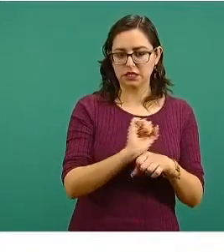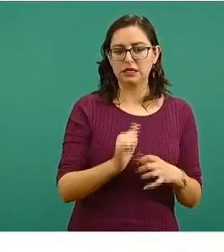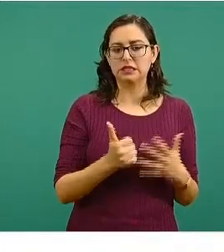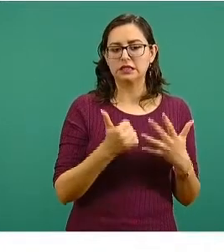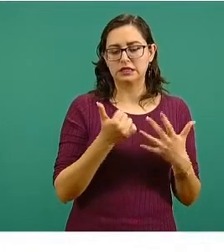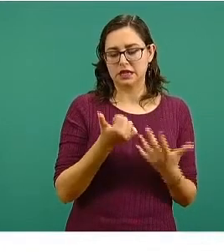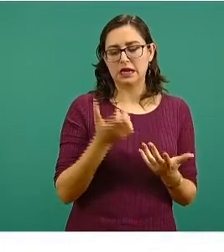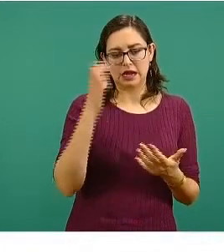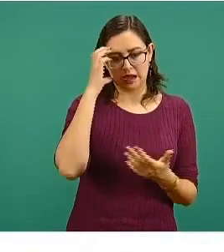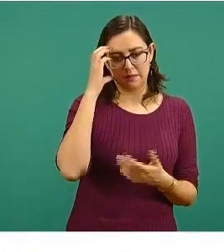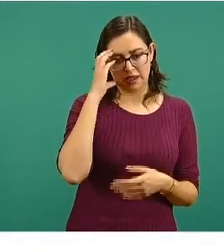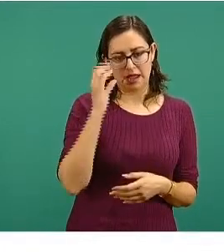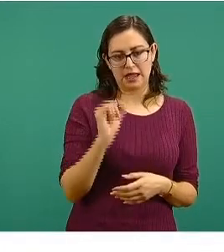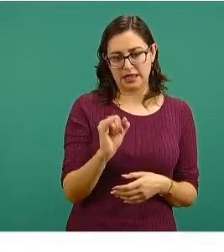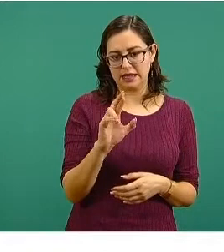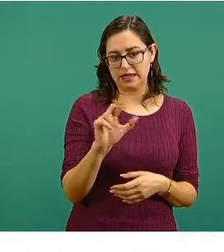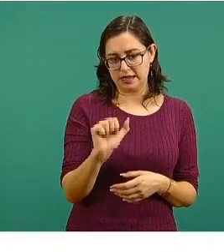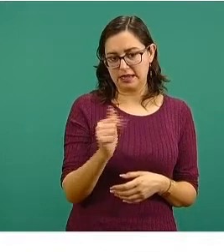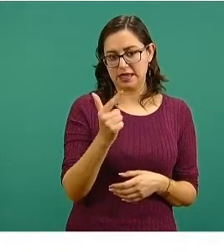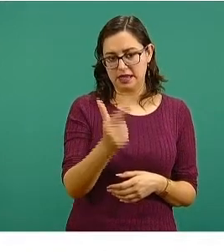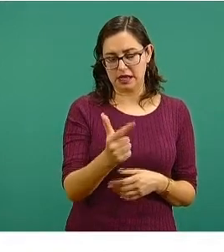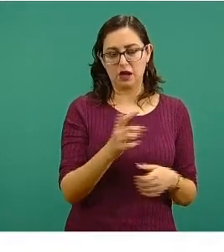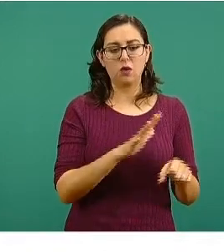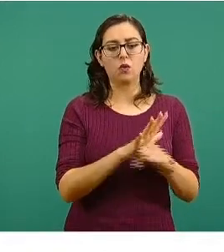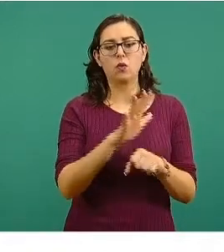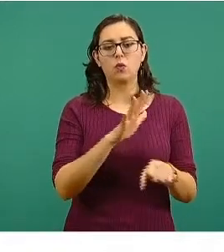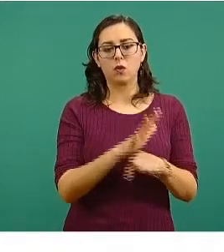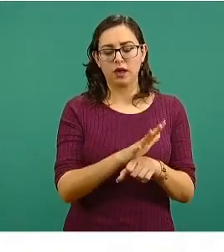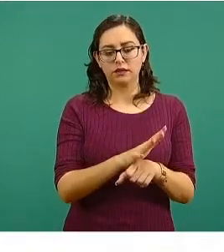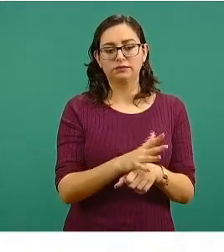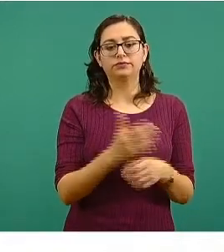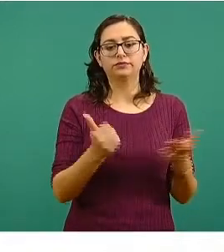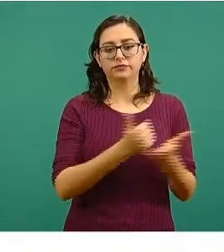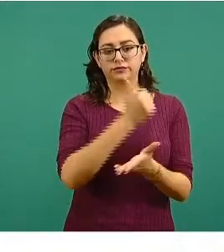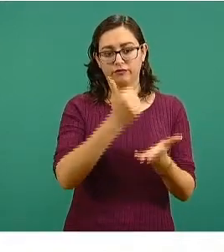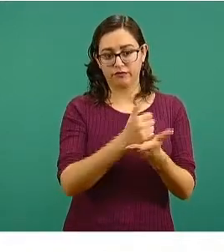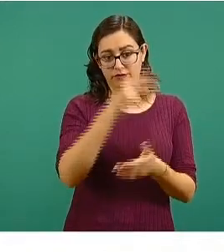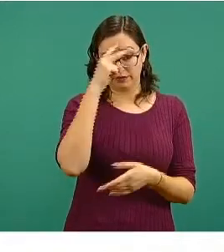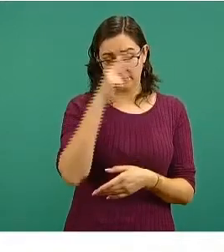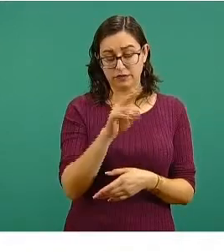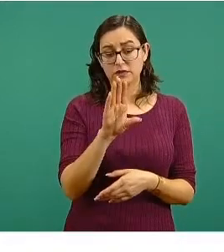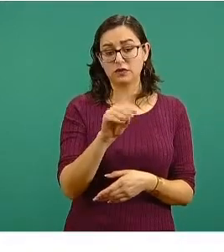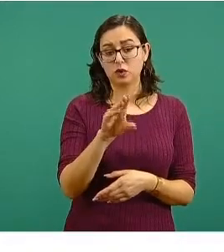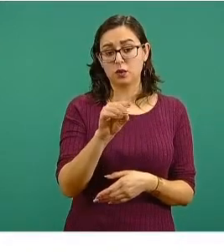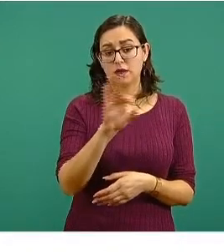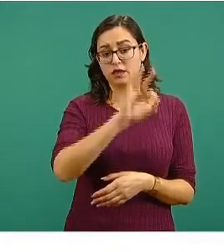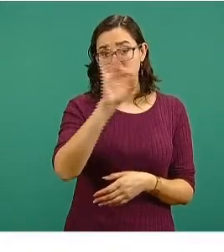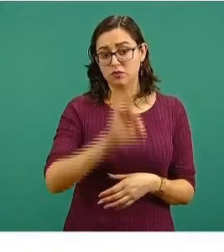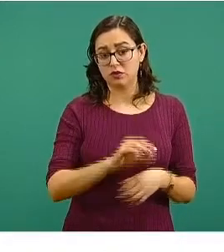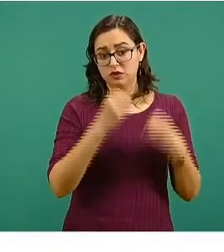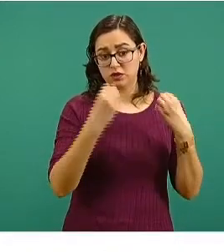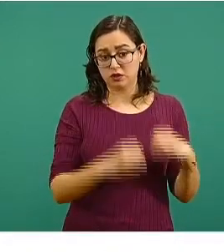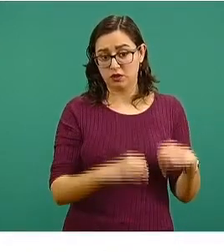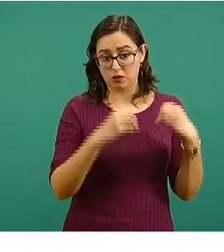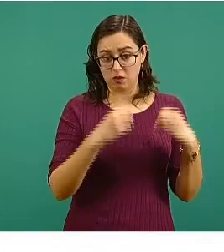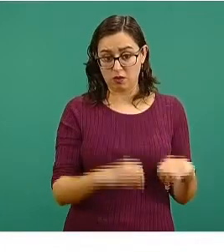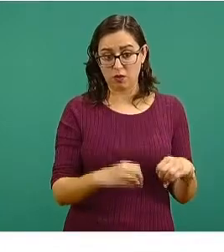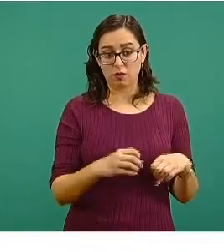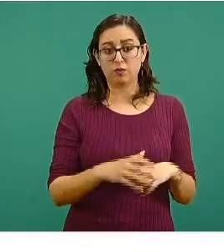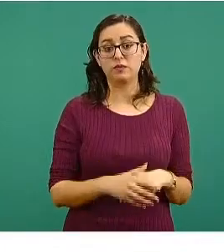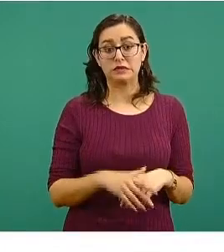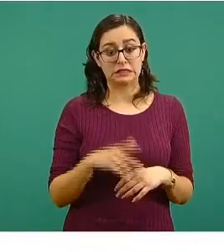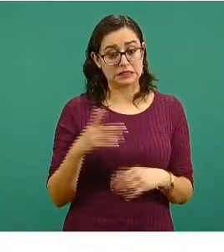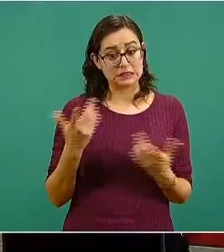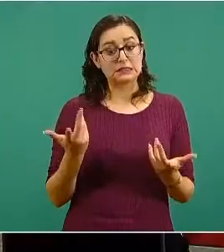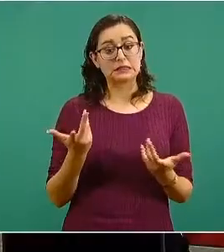del 70% son Ciudad de México, que tiene ahorita 90% de ocupación hospitalaria. Esto es